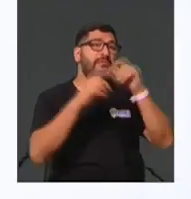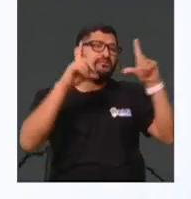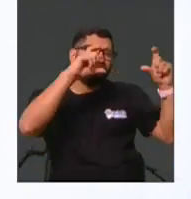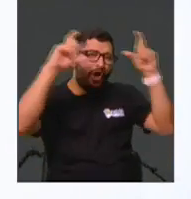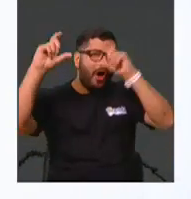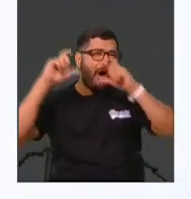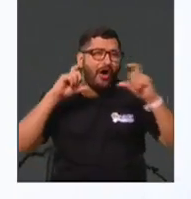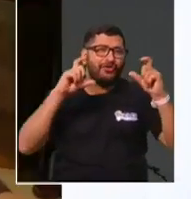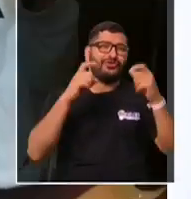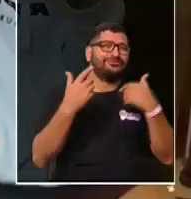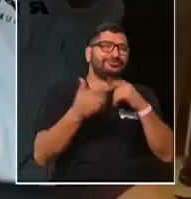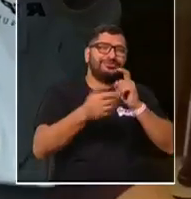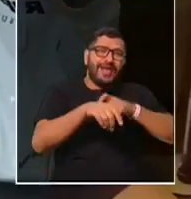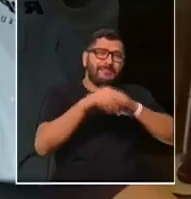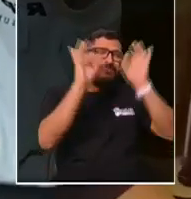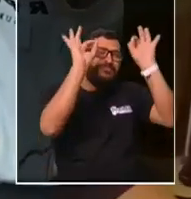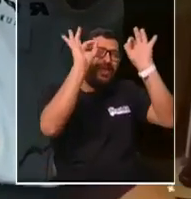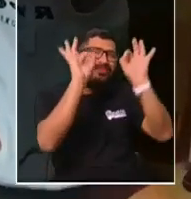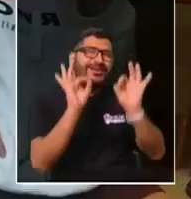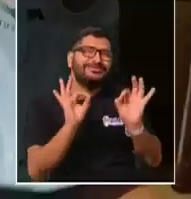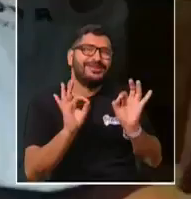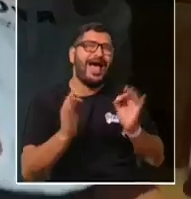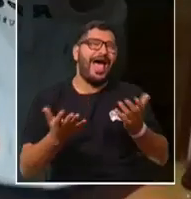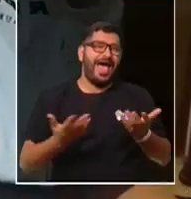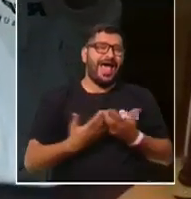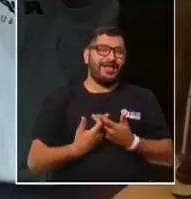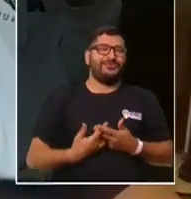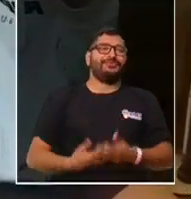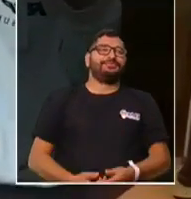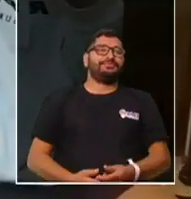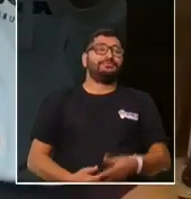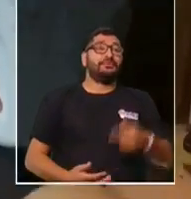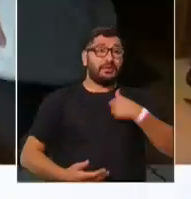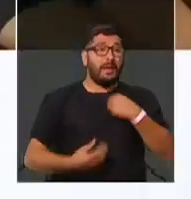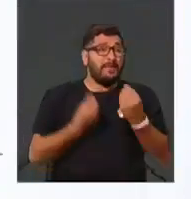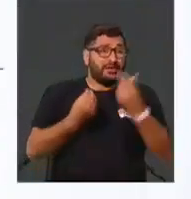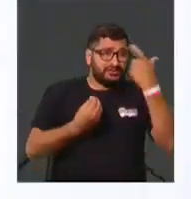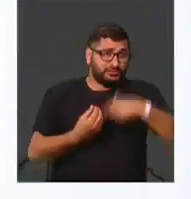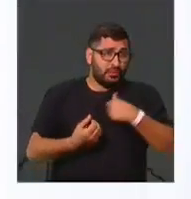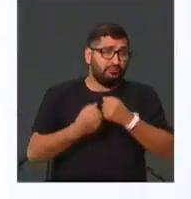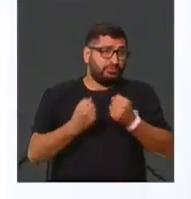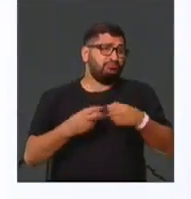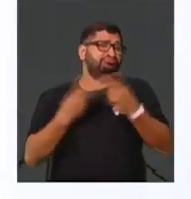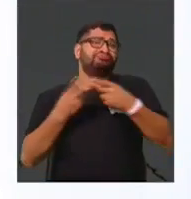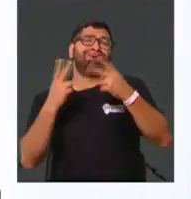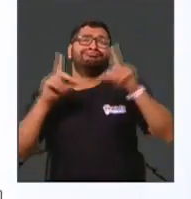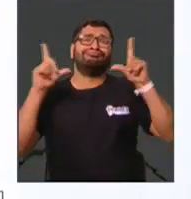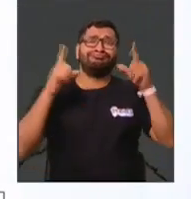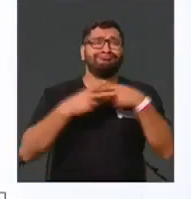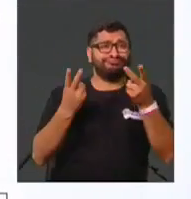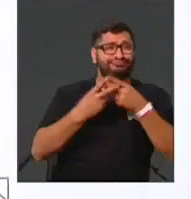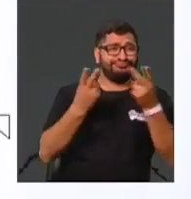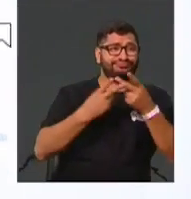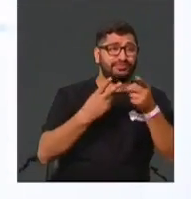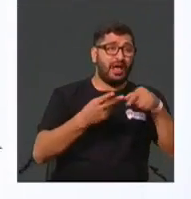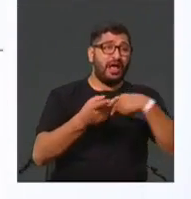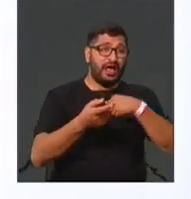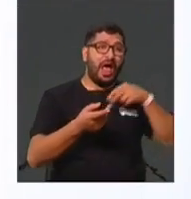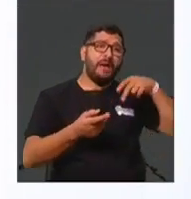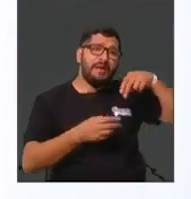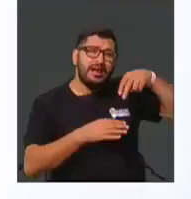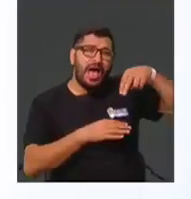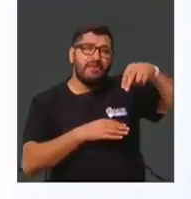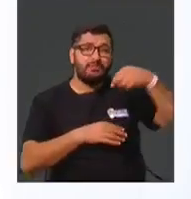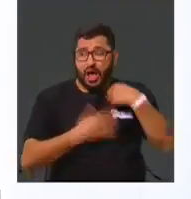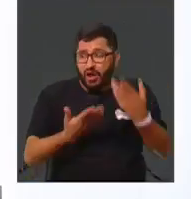redes, contar lo que me estaba pasando detalladamente. Para que las personas también supieran que hay una nueva Fernanda y que la